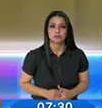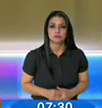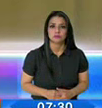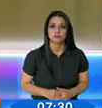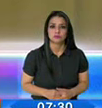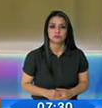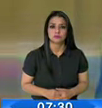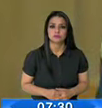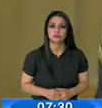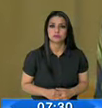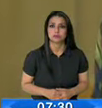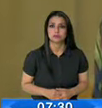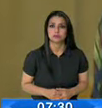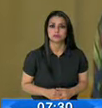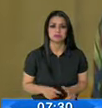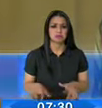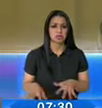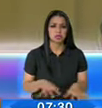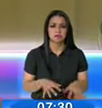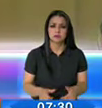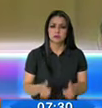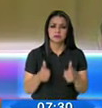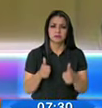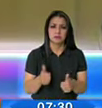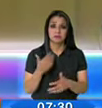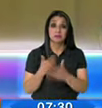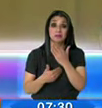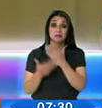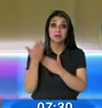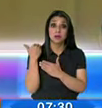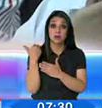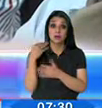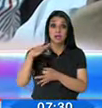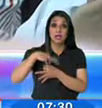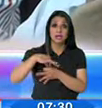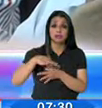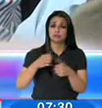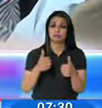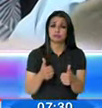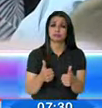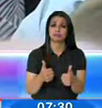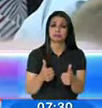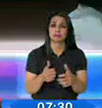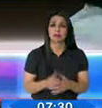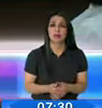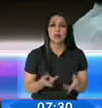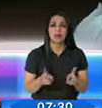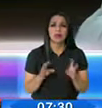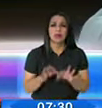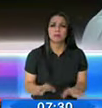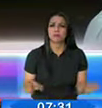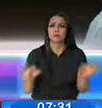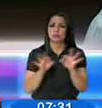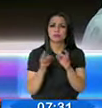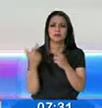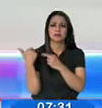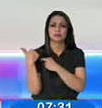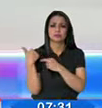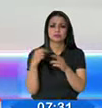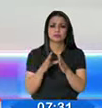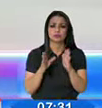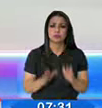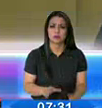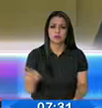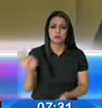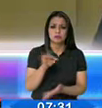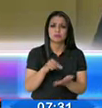actuaron muy bien en las elecciones pasadas recientes. Se hizo hincapié en la responsabilidad que pesa sobre los ciudadanos